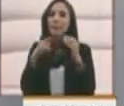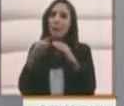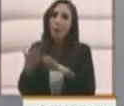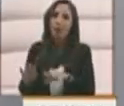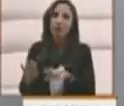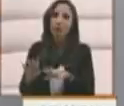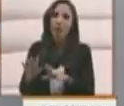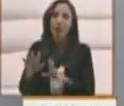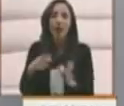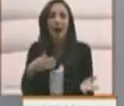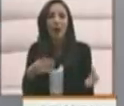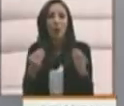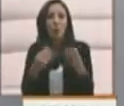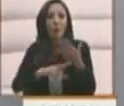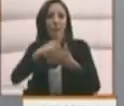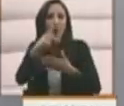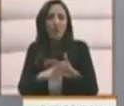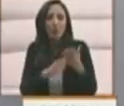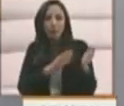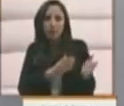se pensó bajo la forma incluso de